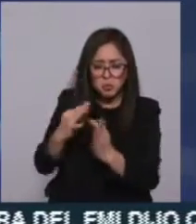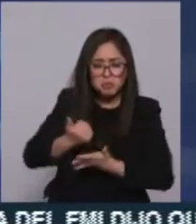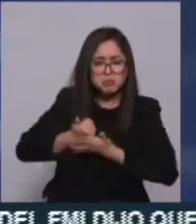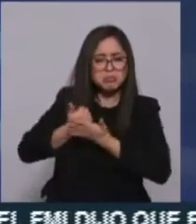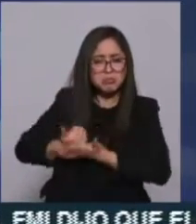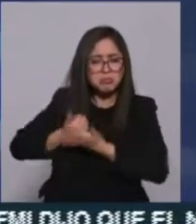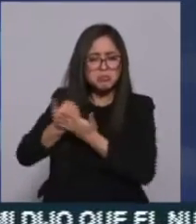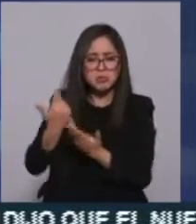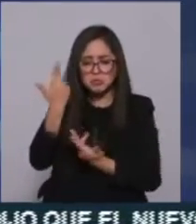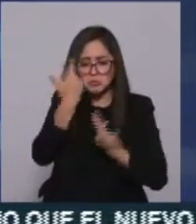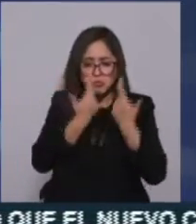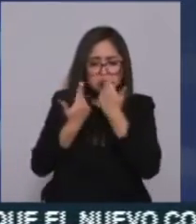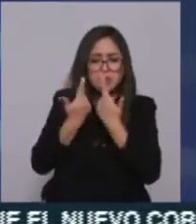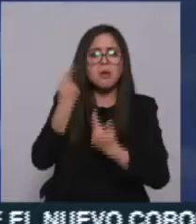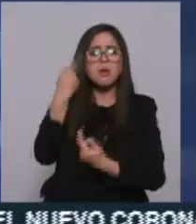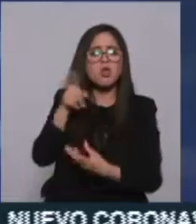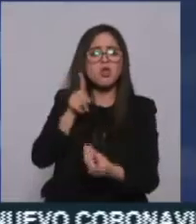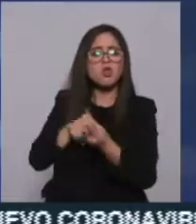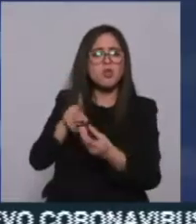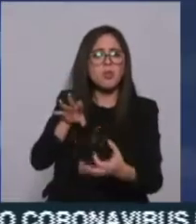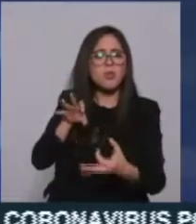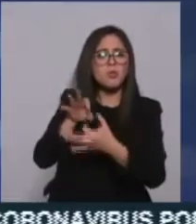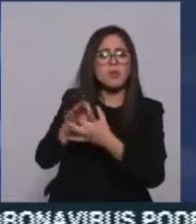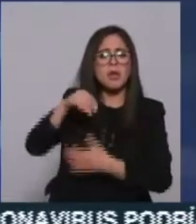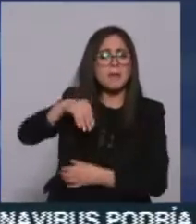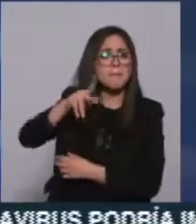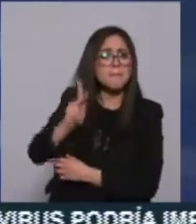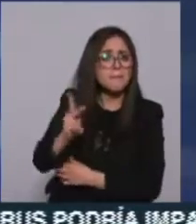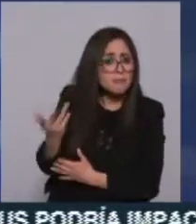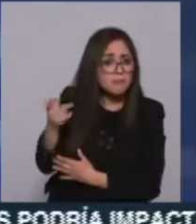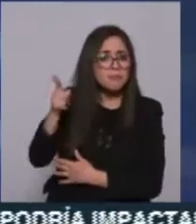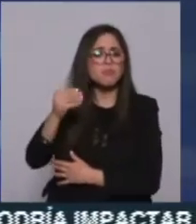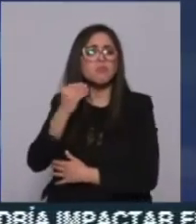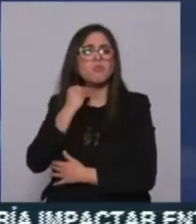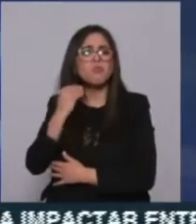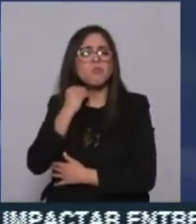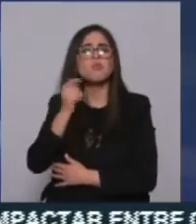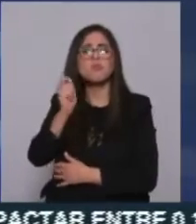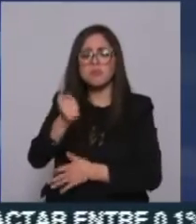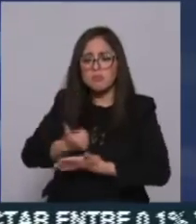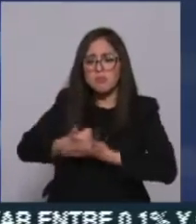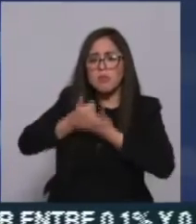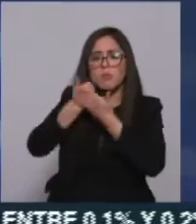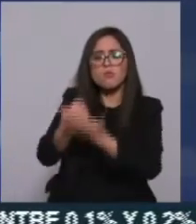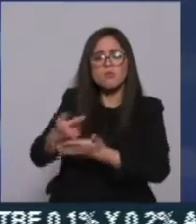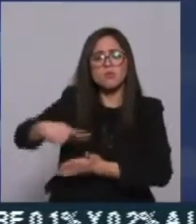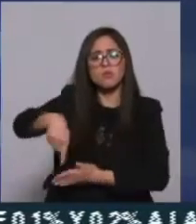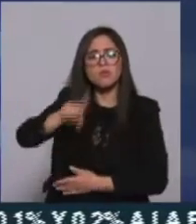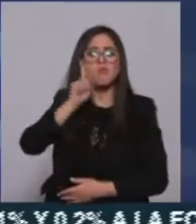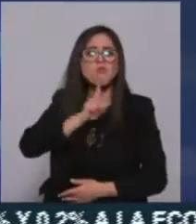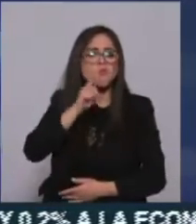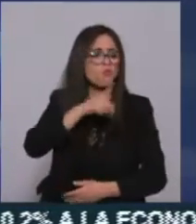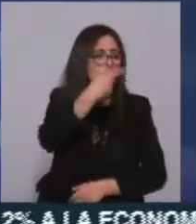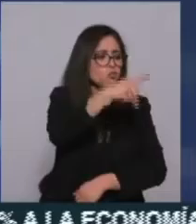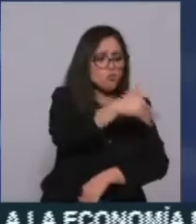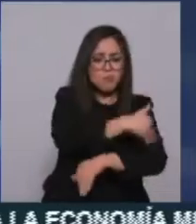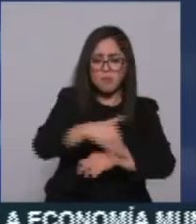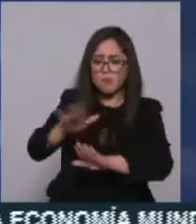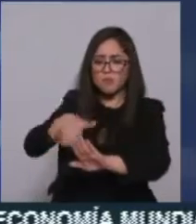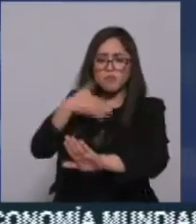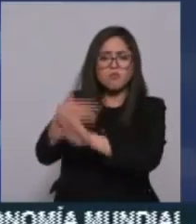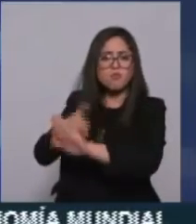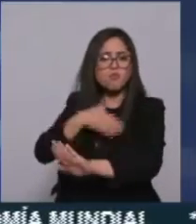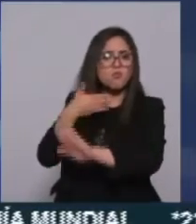con los ministerios públicos, abogadas que acompañan a las mujeres que han sido violentadas y que enfrentan con ellas esta